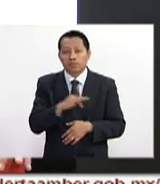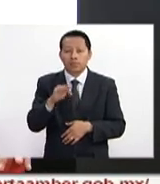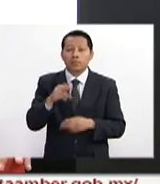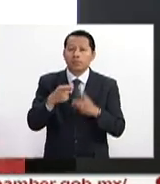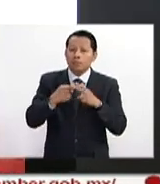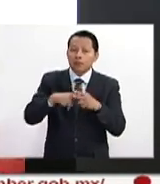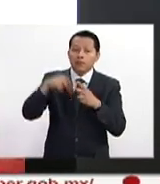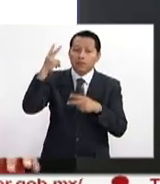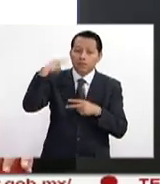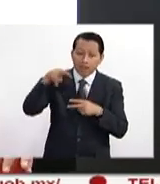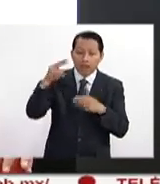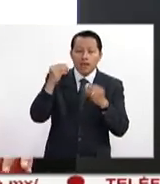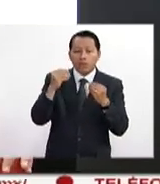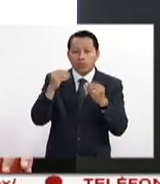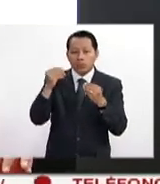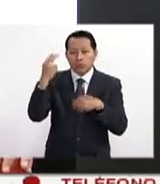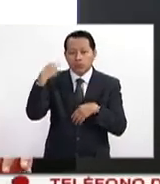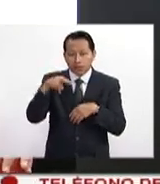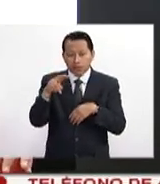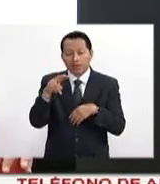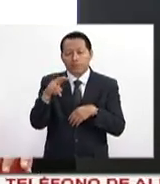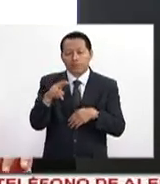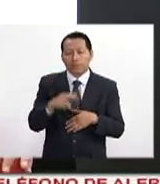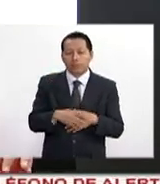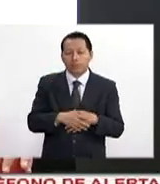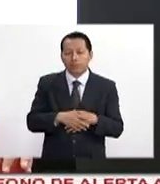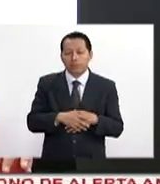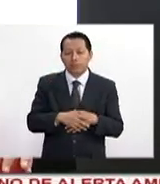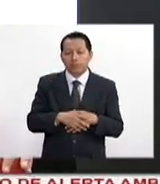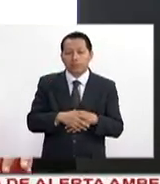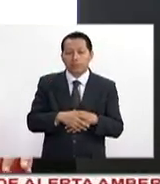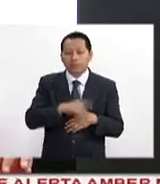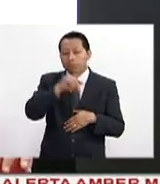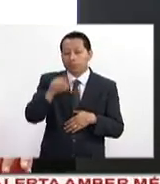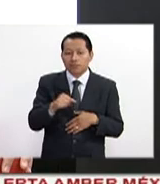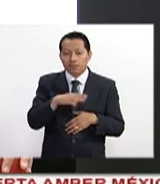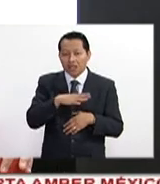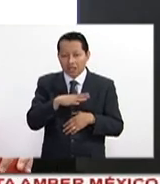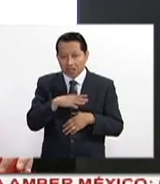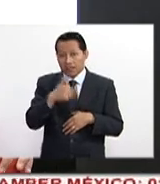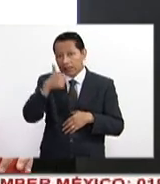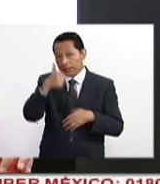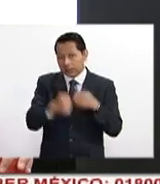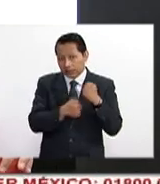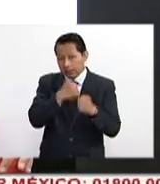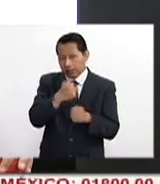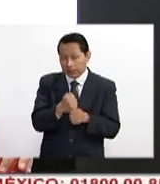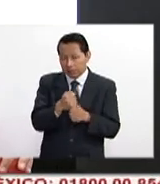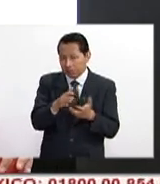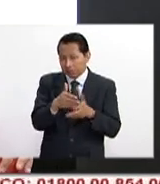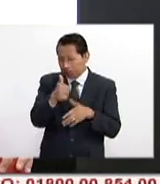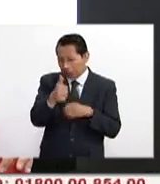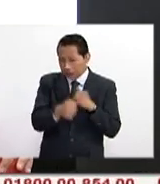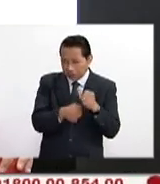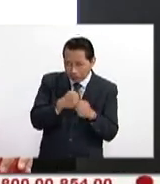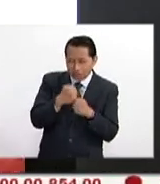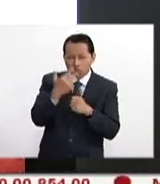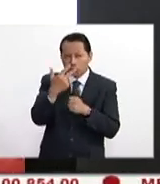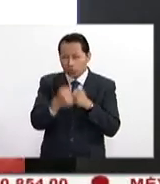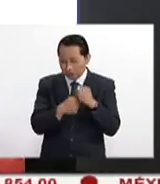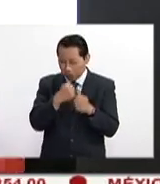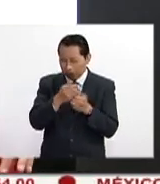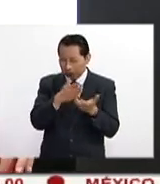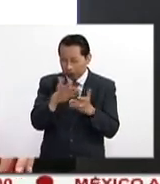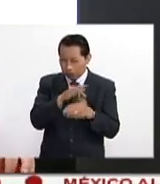viajar mucho y después de 8 años,